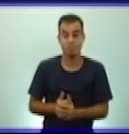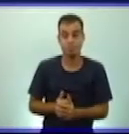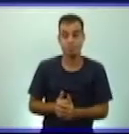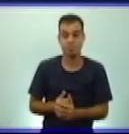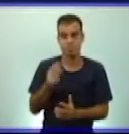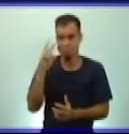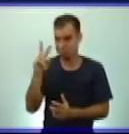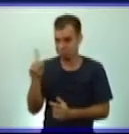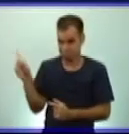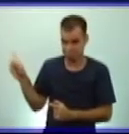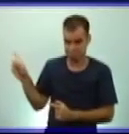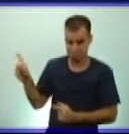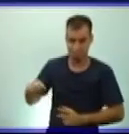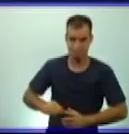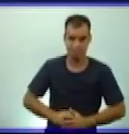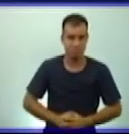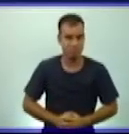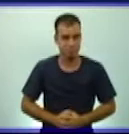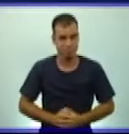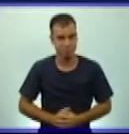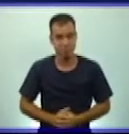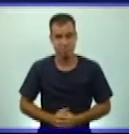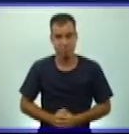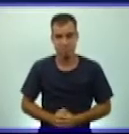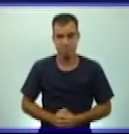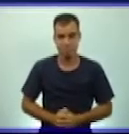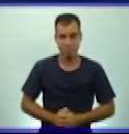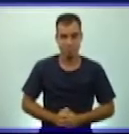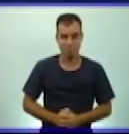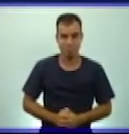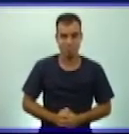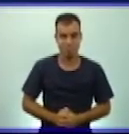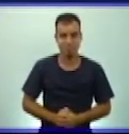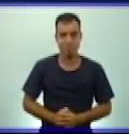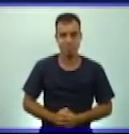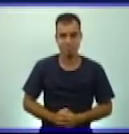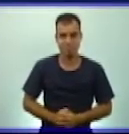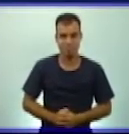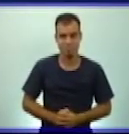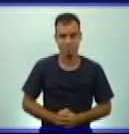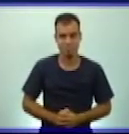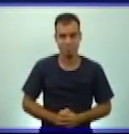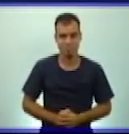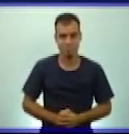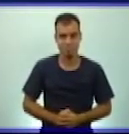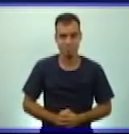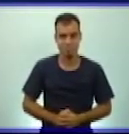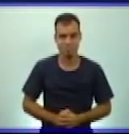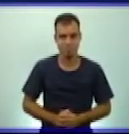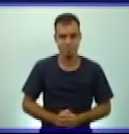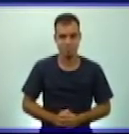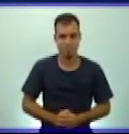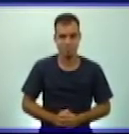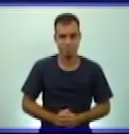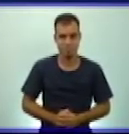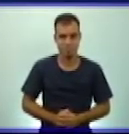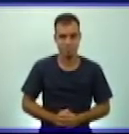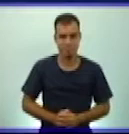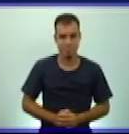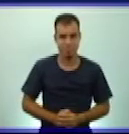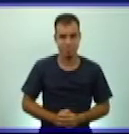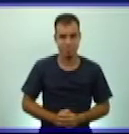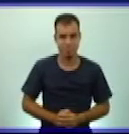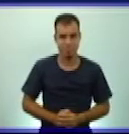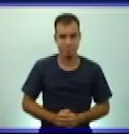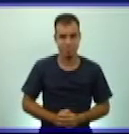tránsito o en movimiento, pero la temperatura que indica el grado de movilidad de las partículas,